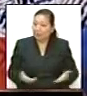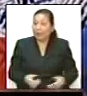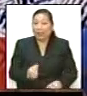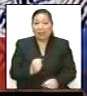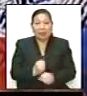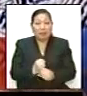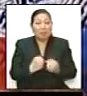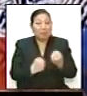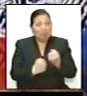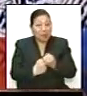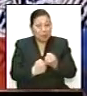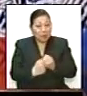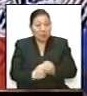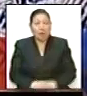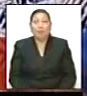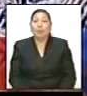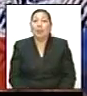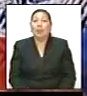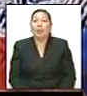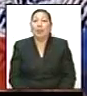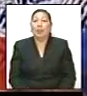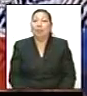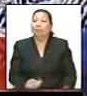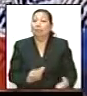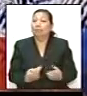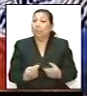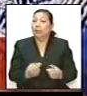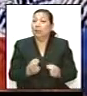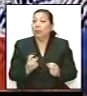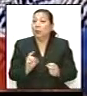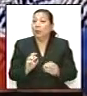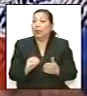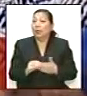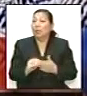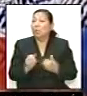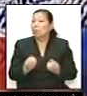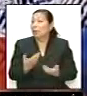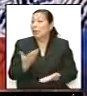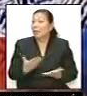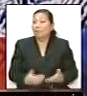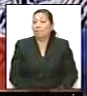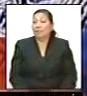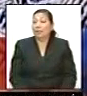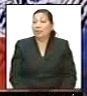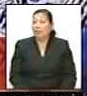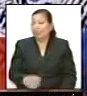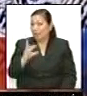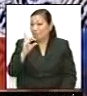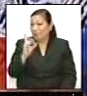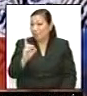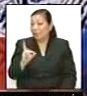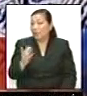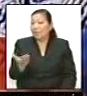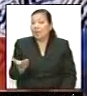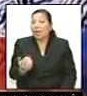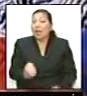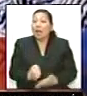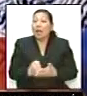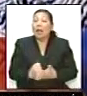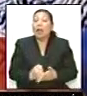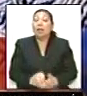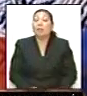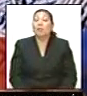apoyamos la labor desde nuestra relación casualmente parlamentaria que muchas veces la diplomacia parlamentaria ayuda